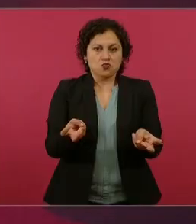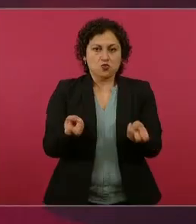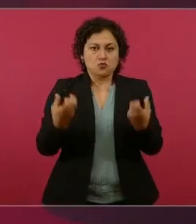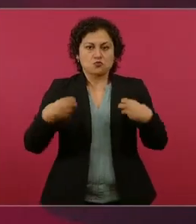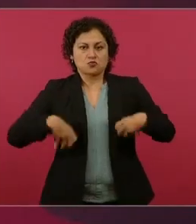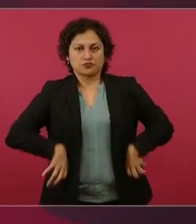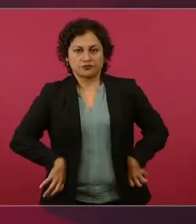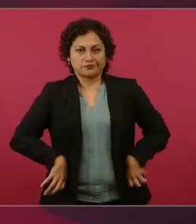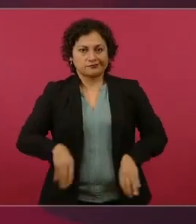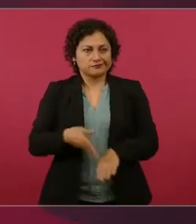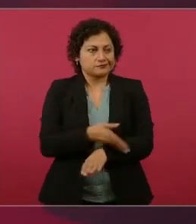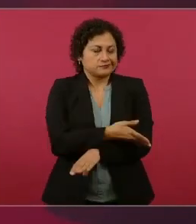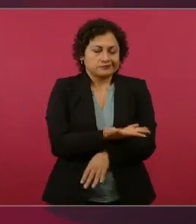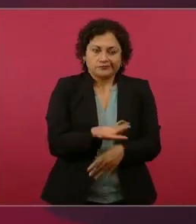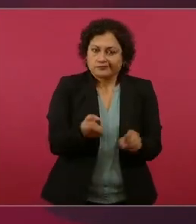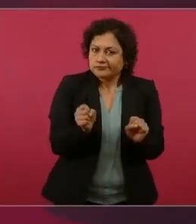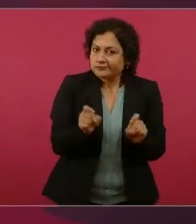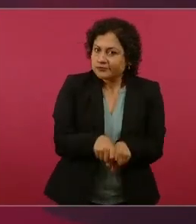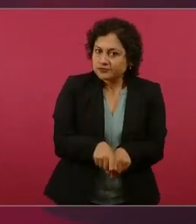Entonces,